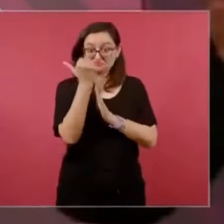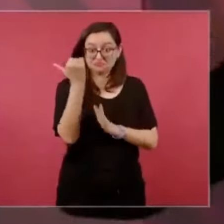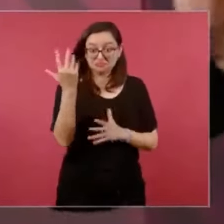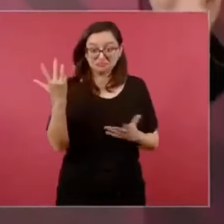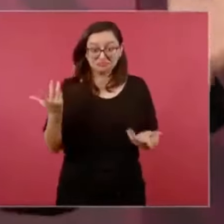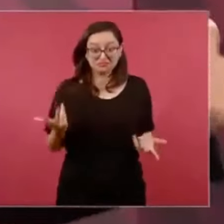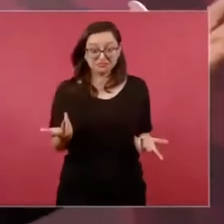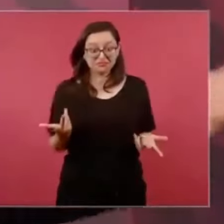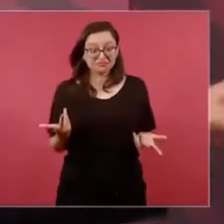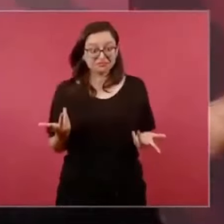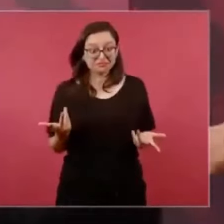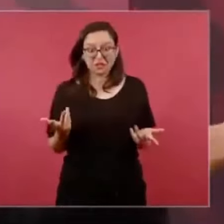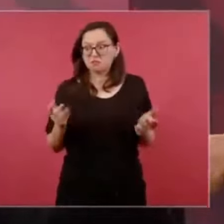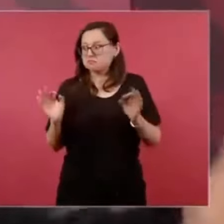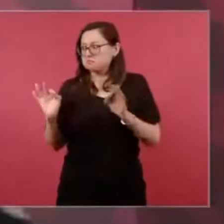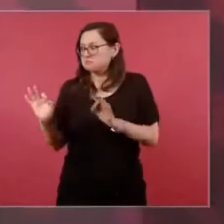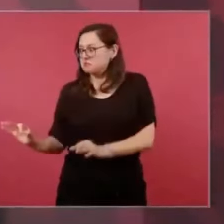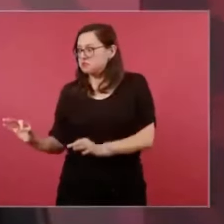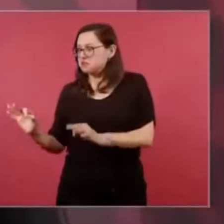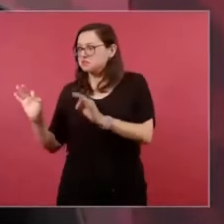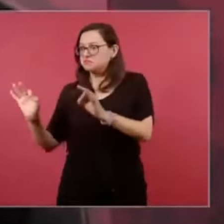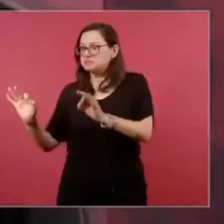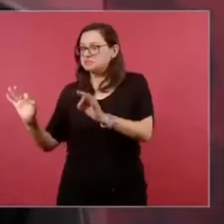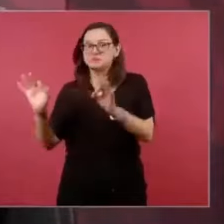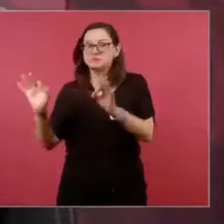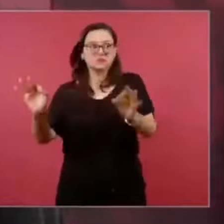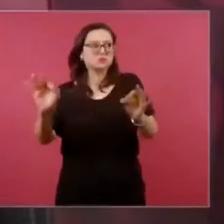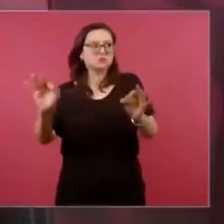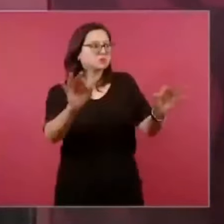¿Cómo imaginar entonces?